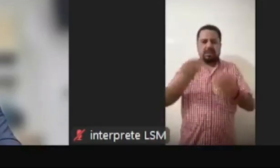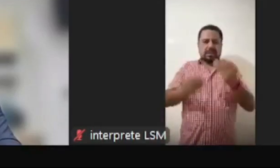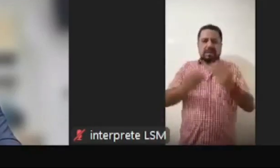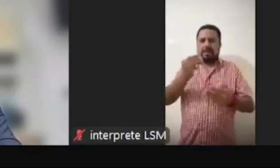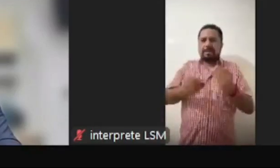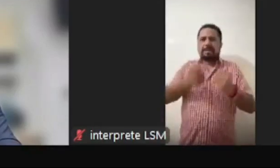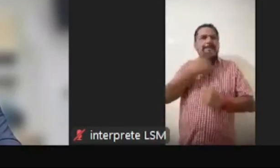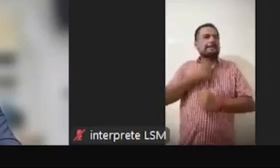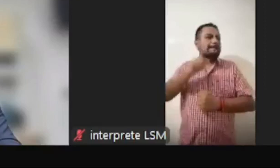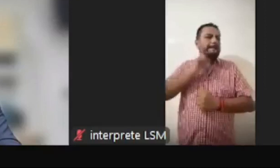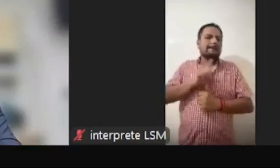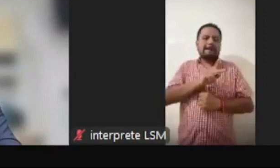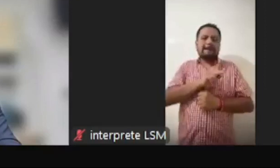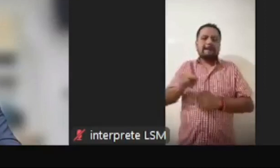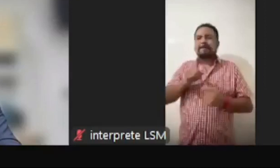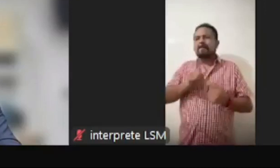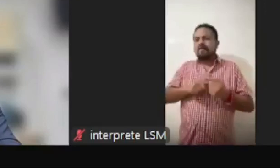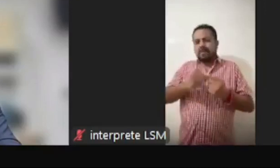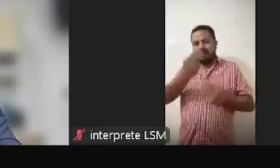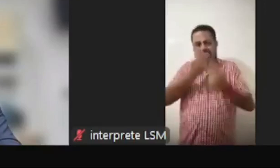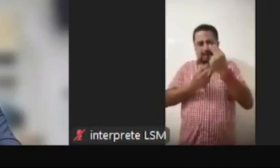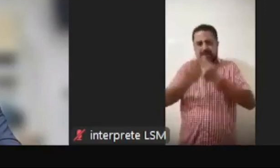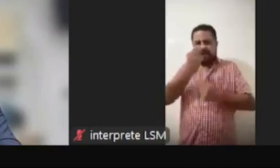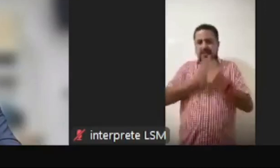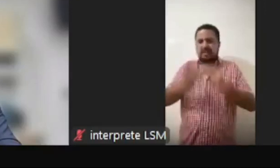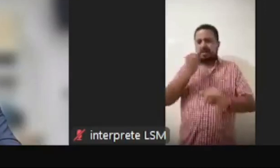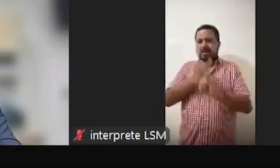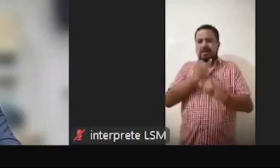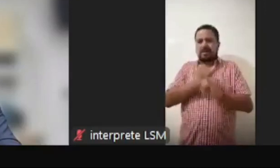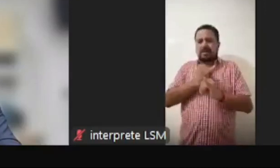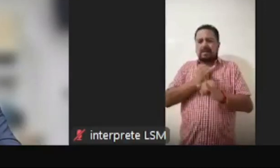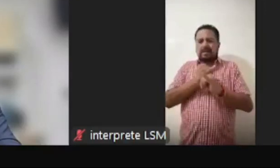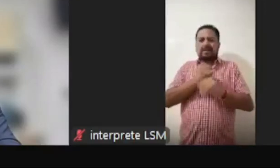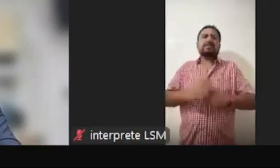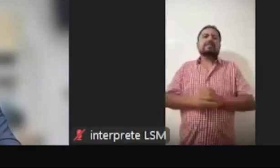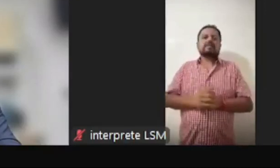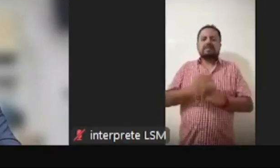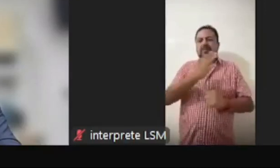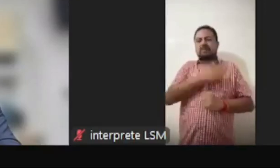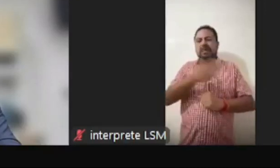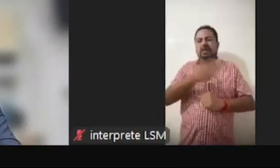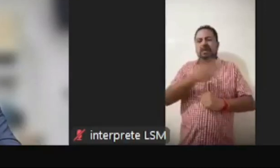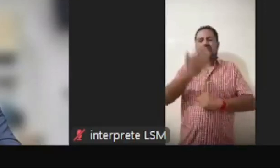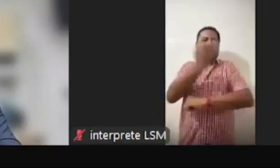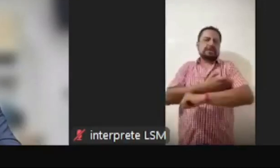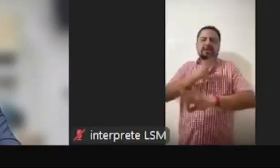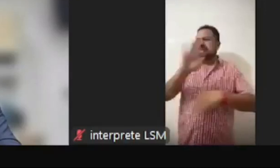magistrado, y a quienes nos siguen a través de nuestras plataformas digitales. Buenas tardes a todas y